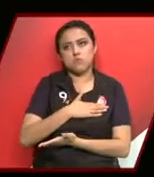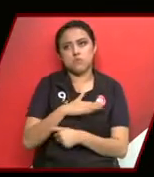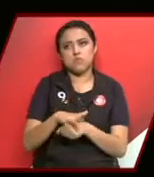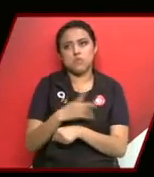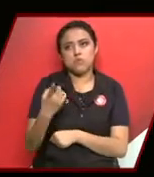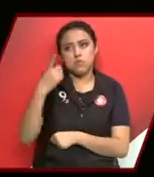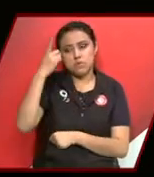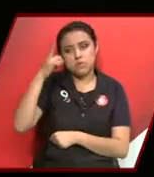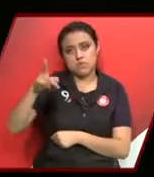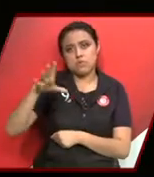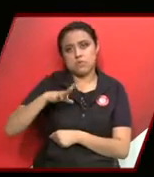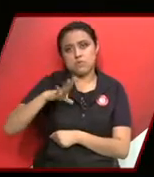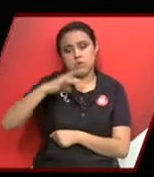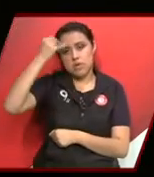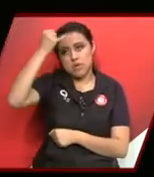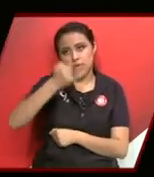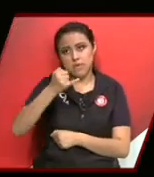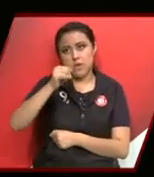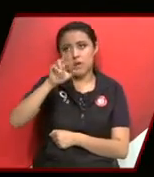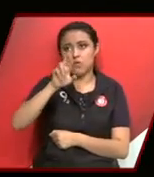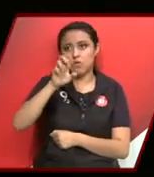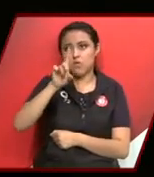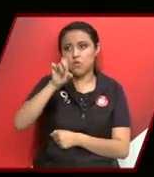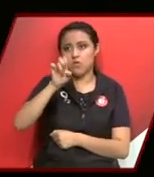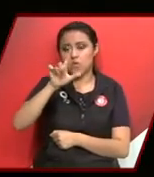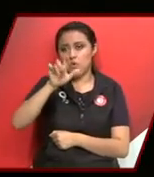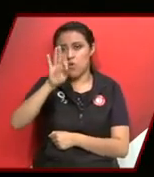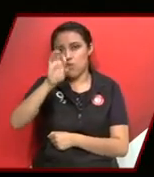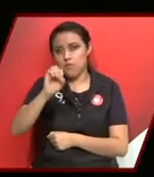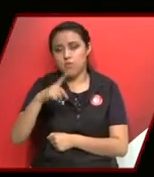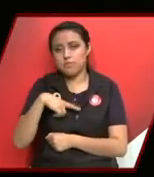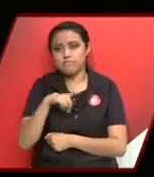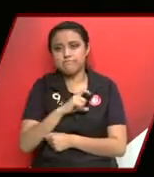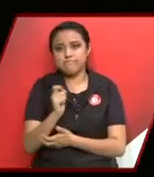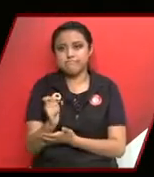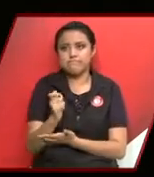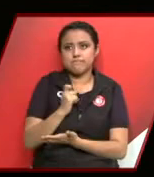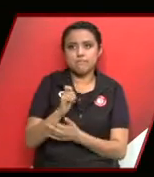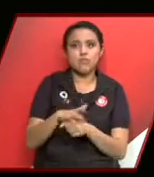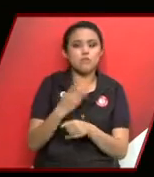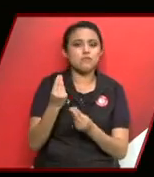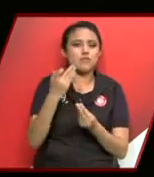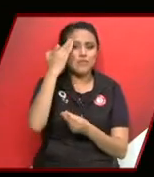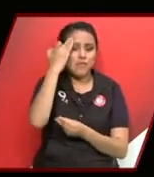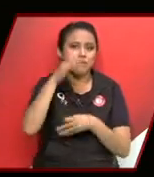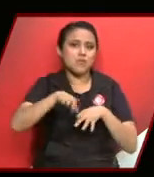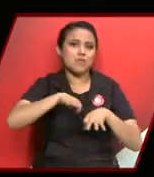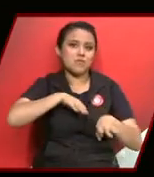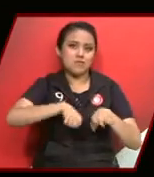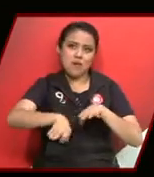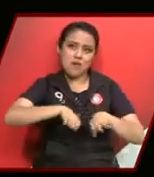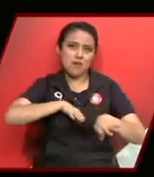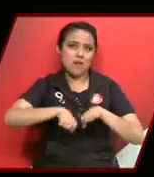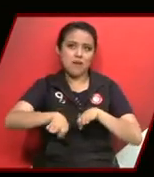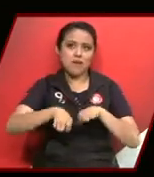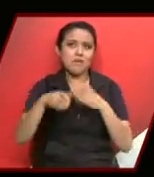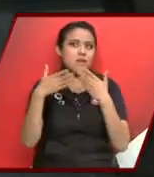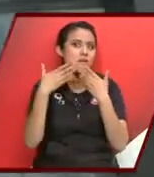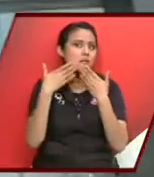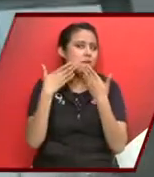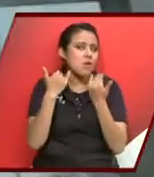el señor Rodolfo Martínez García. Ya que trabajé muchos años con él y no tuve